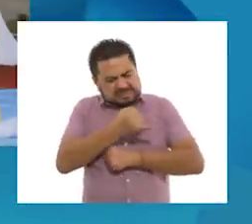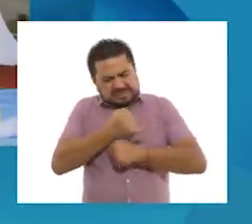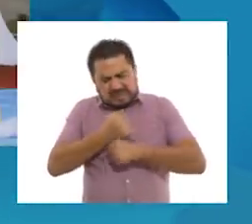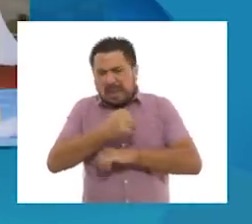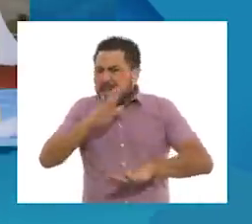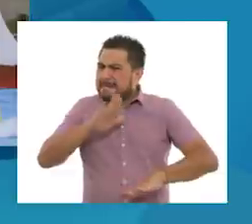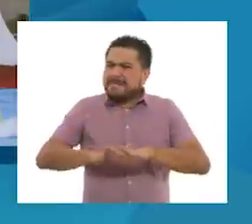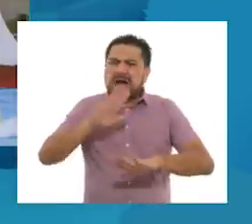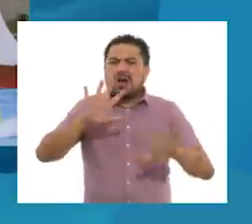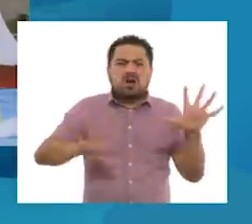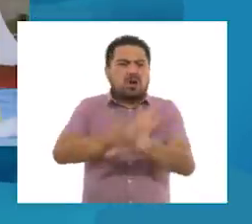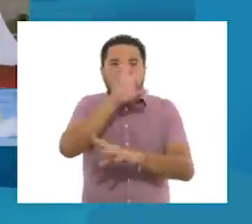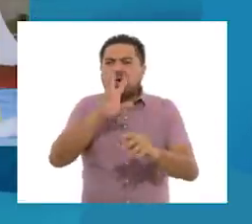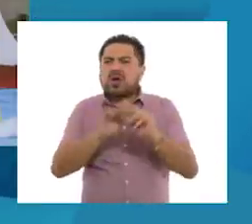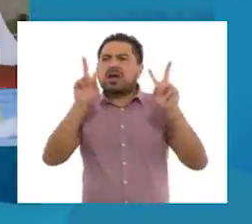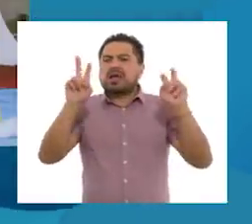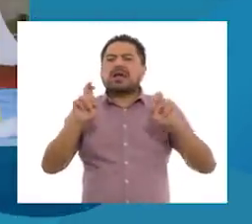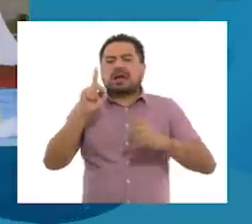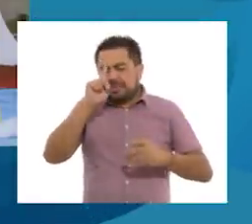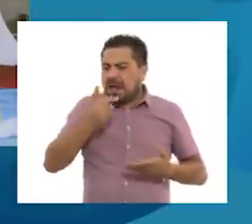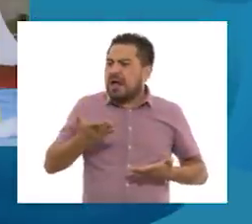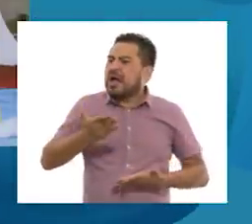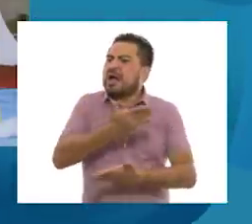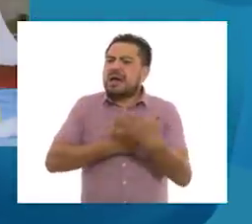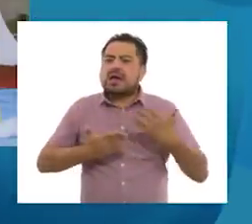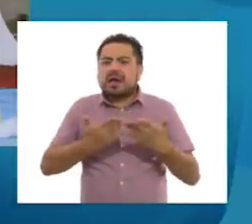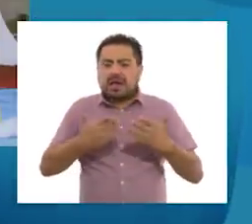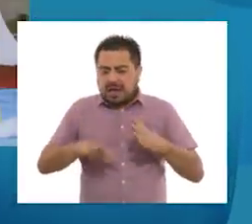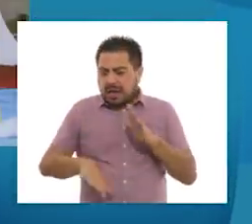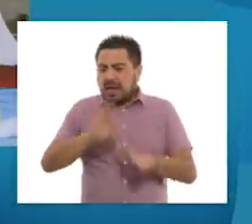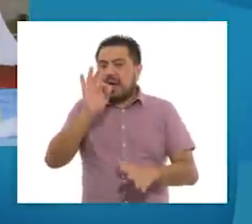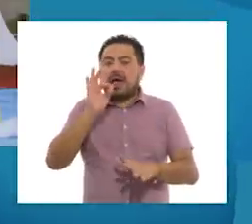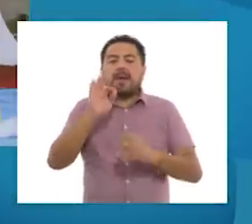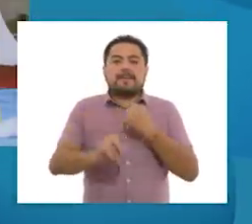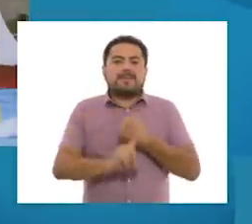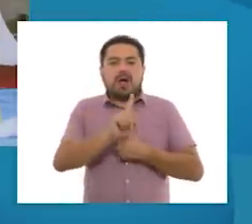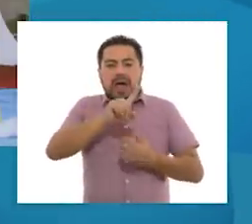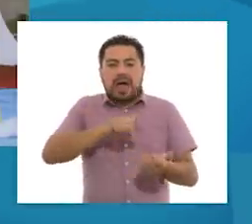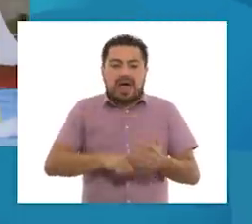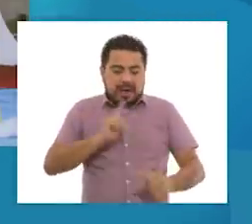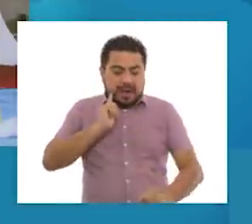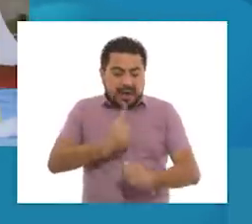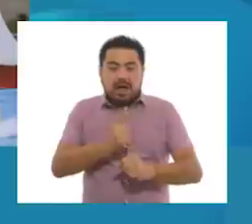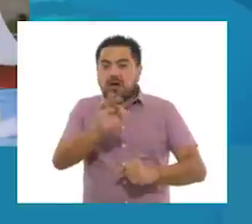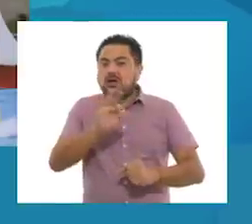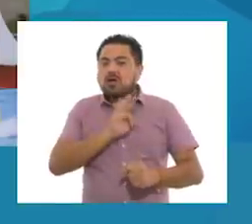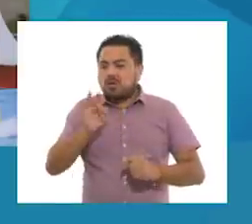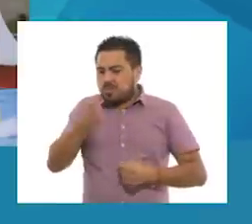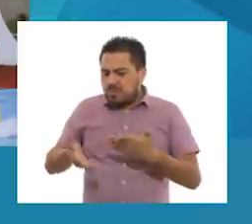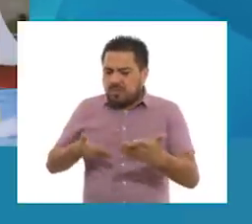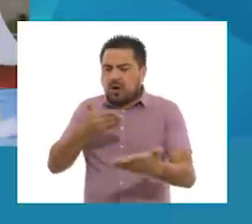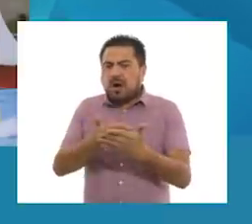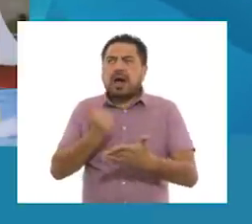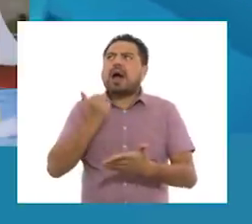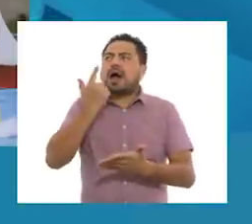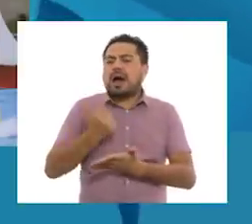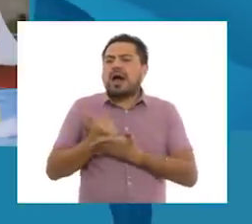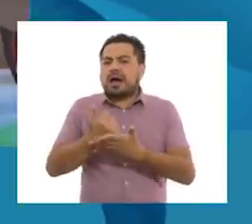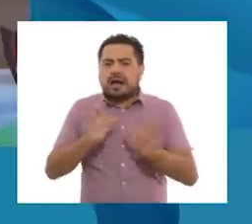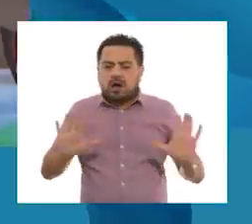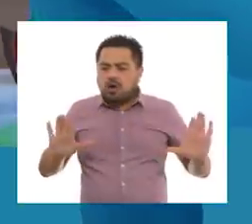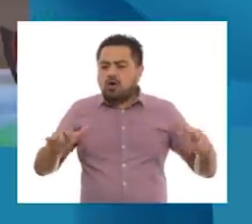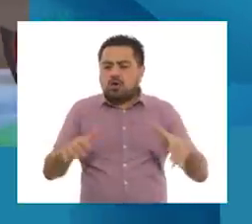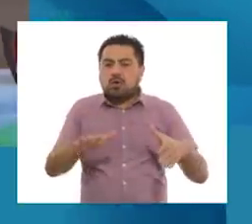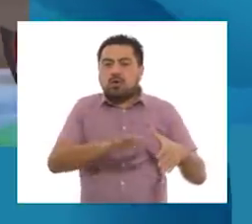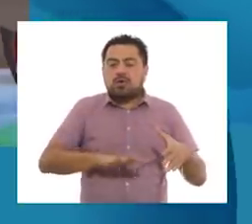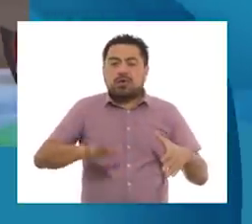sobre todos los temas para ayudarnos a encontrar una solución a nuestro problema y que podamos proponer algo que ayude a nuestra comunidad.